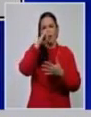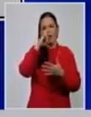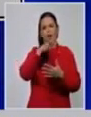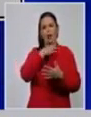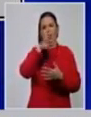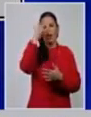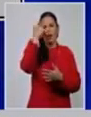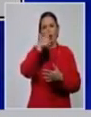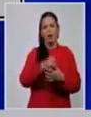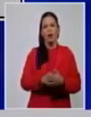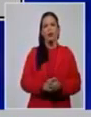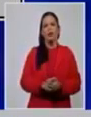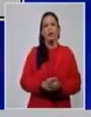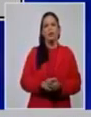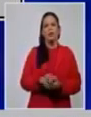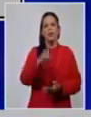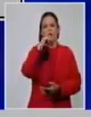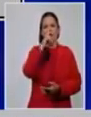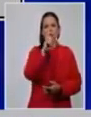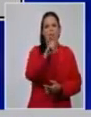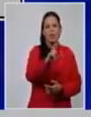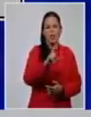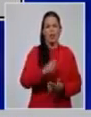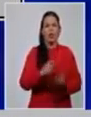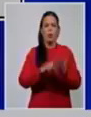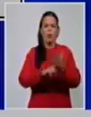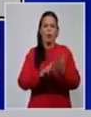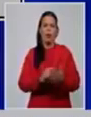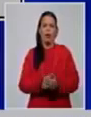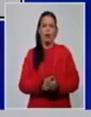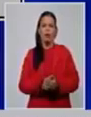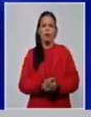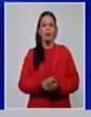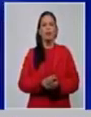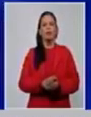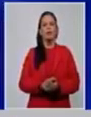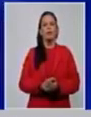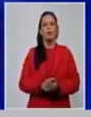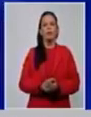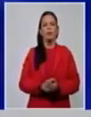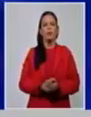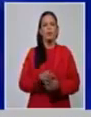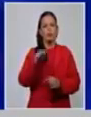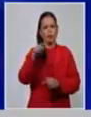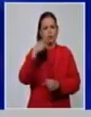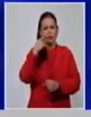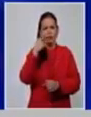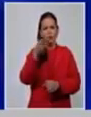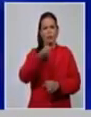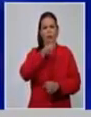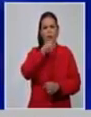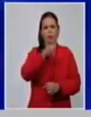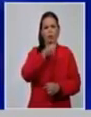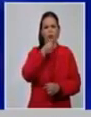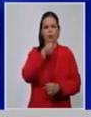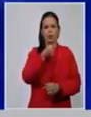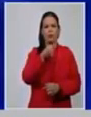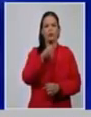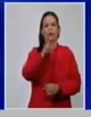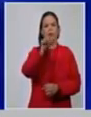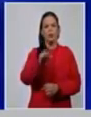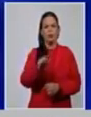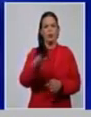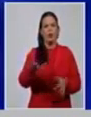Sur y Manuel Tabe. Tenemos una locutora de radio guantanamera que en estos momentos está siguiendo esta transmisión y